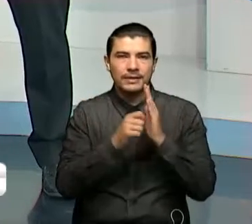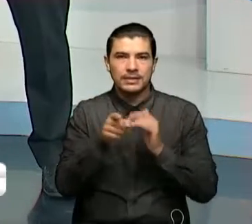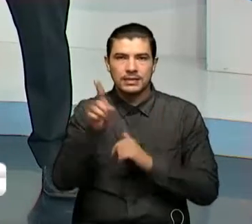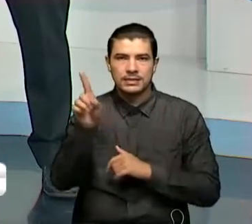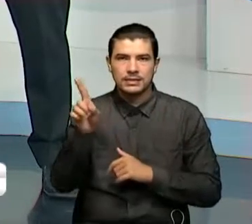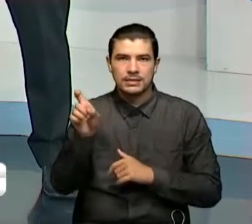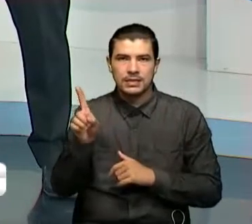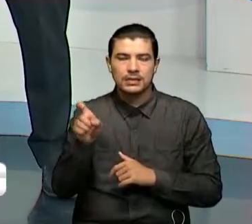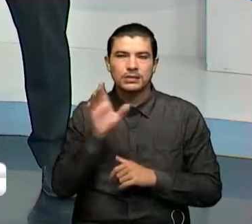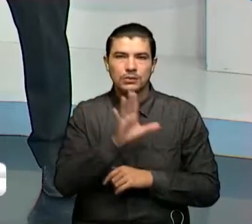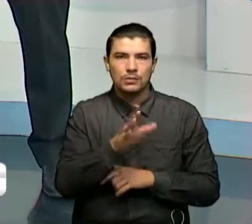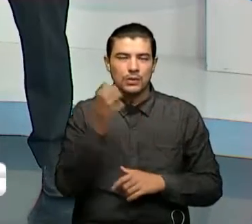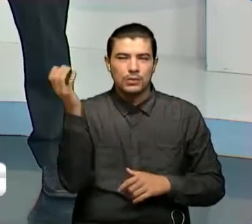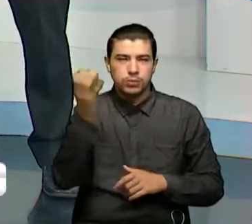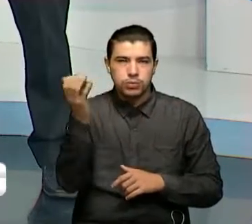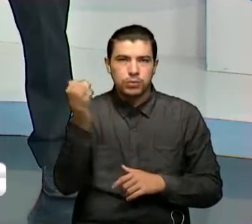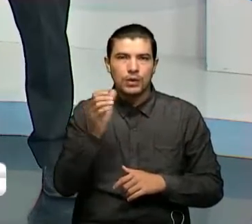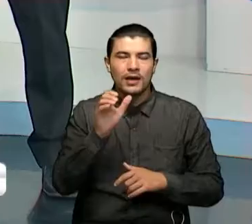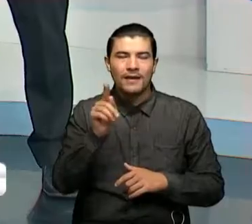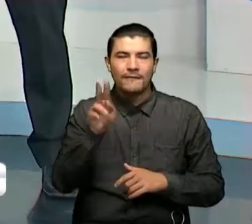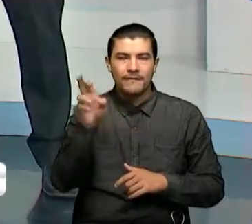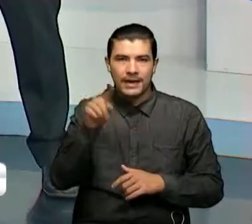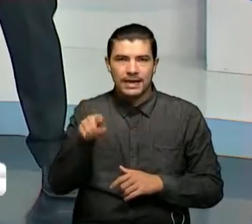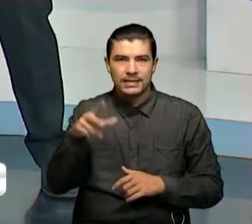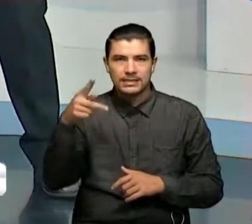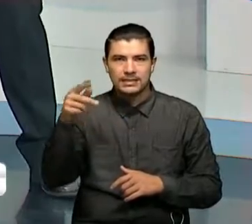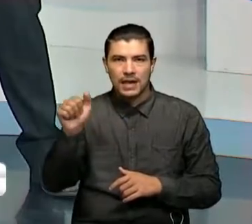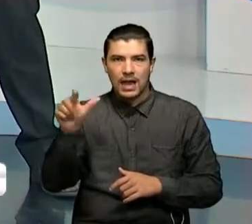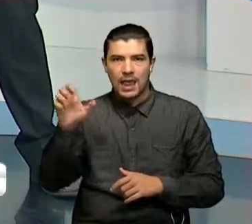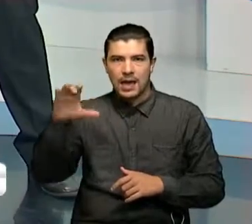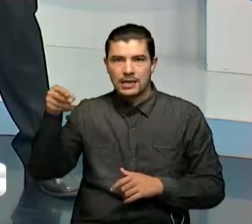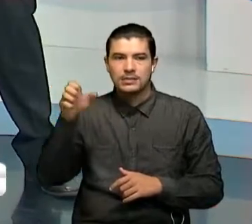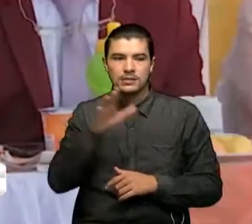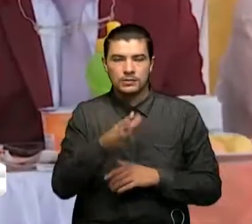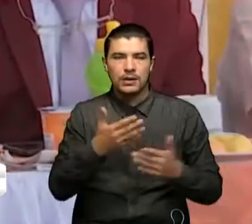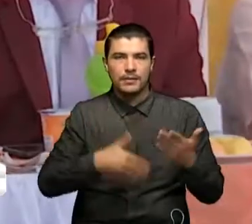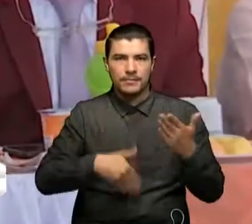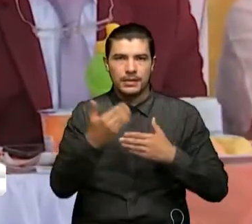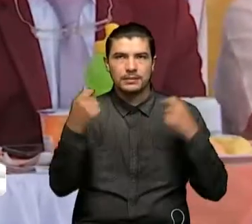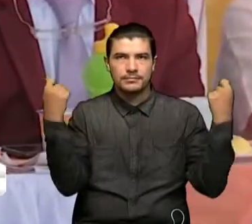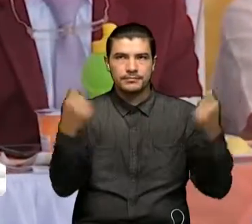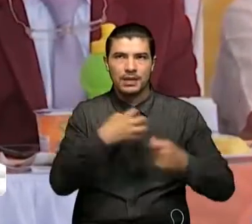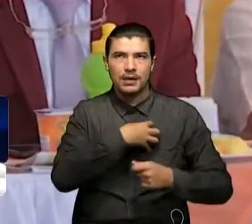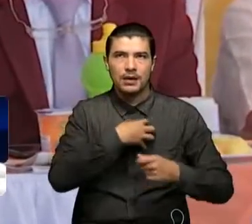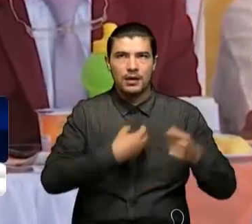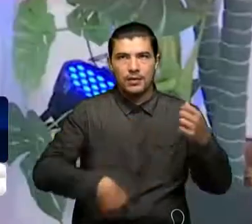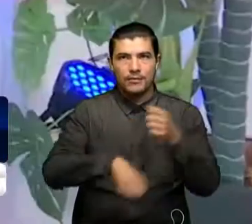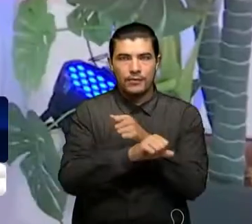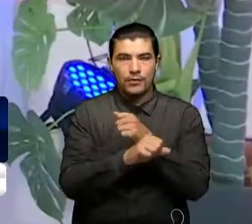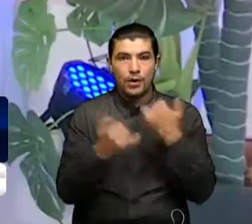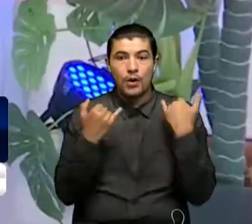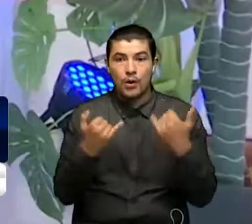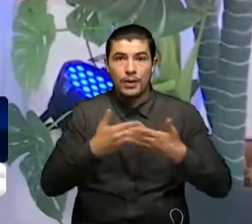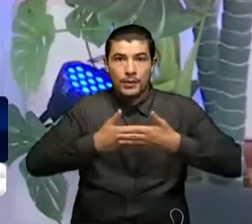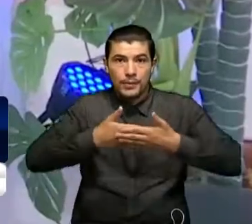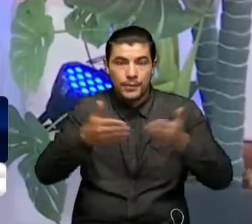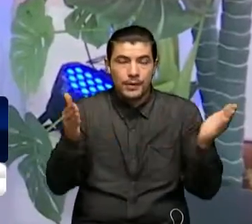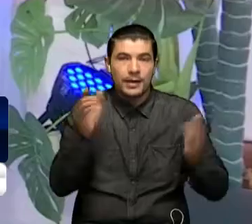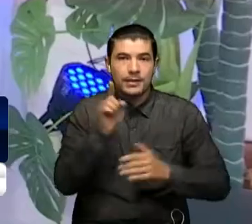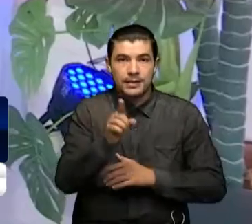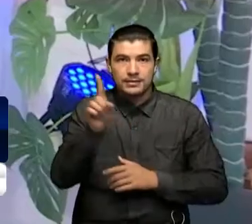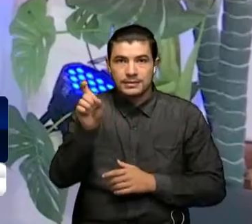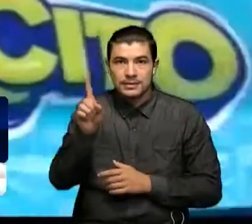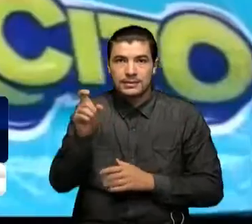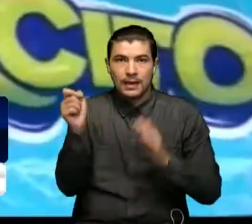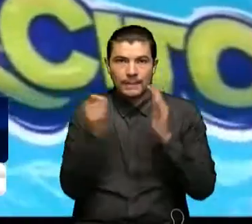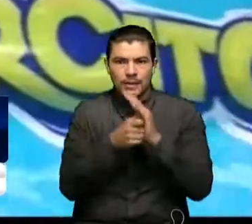de la copa yogurcito freskaleche que es semillero de los futbolistas de la región hoy se llevó a cabo la inauguración de la copa yogurcito en su decimosexta versión